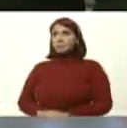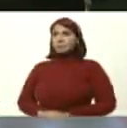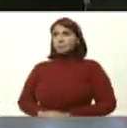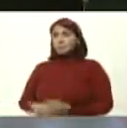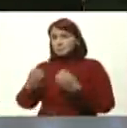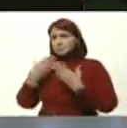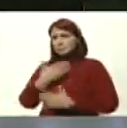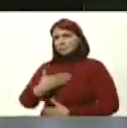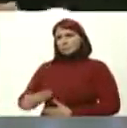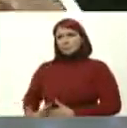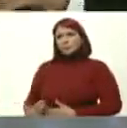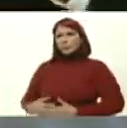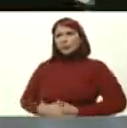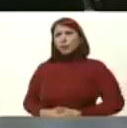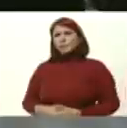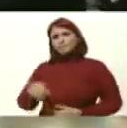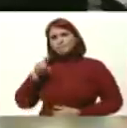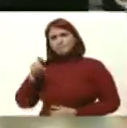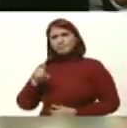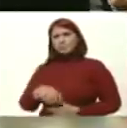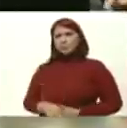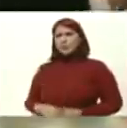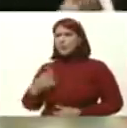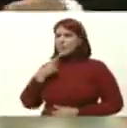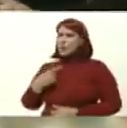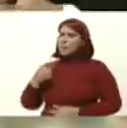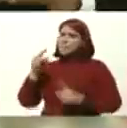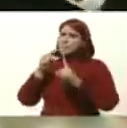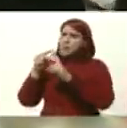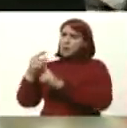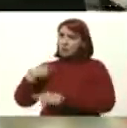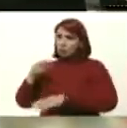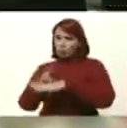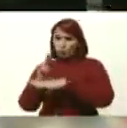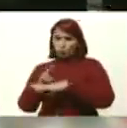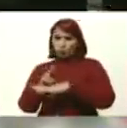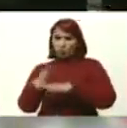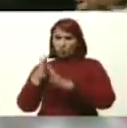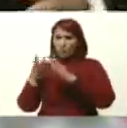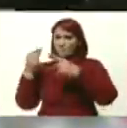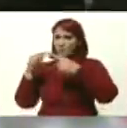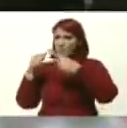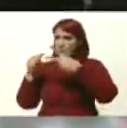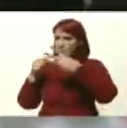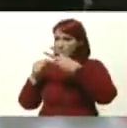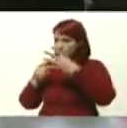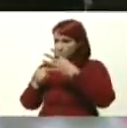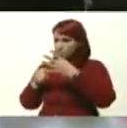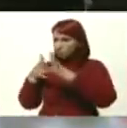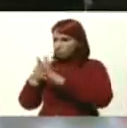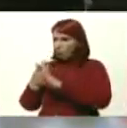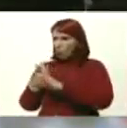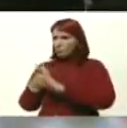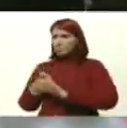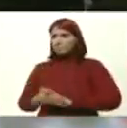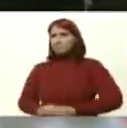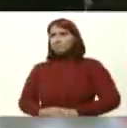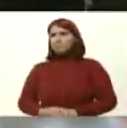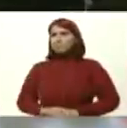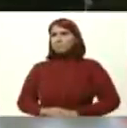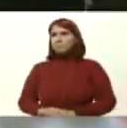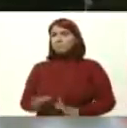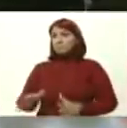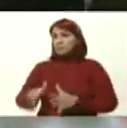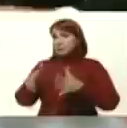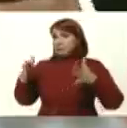Bien, presidente, usted mencionó una palabra que yo utilicé, que fue la palabra matices, a propósito de lo que es esta mega